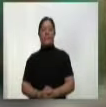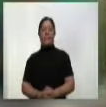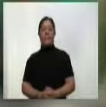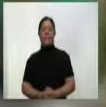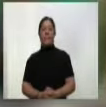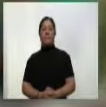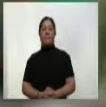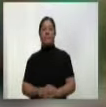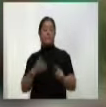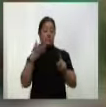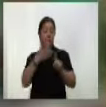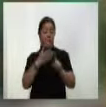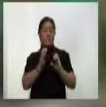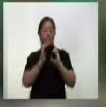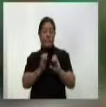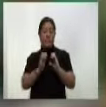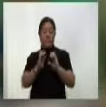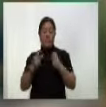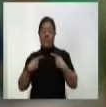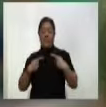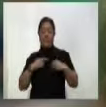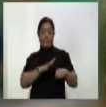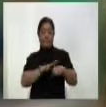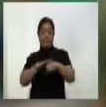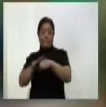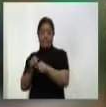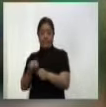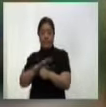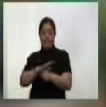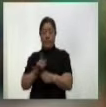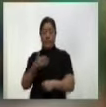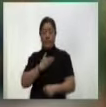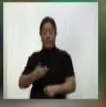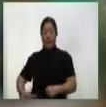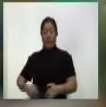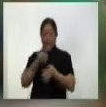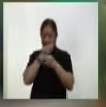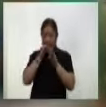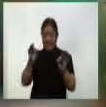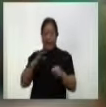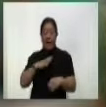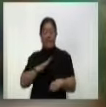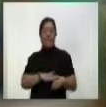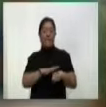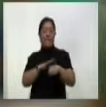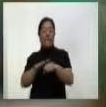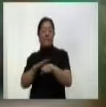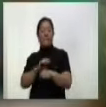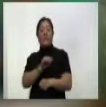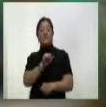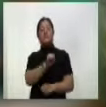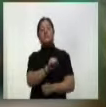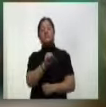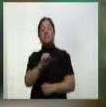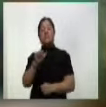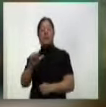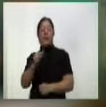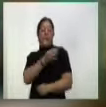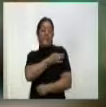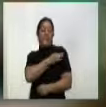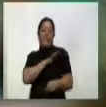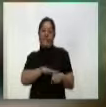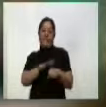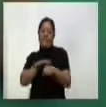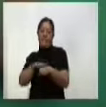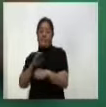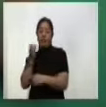Con el objetivo de proteger a más personas contra el COVID, el presidente Andrés Manuel López Obrador informó que se ampliarán las brigadas y los centros de vacunación para aplicar más dosis y terminar